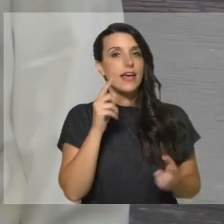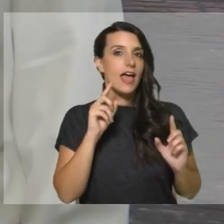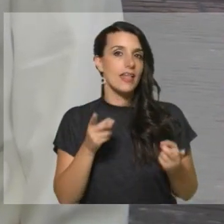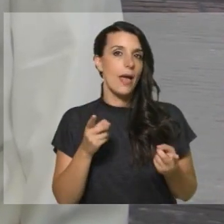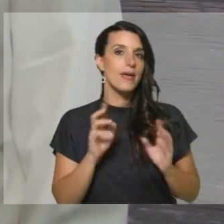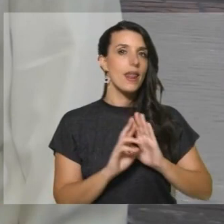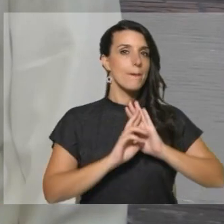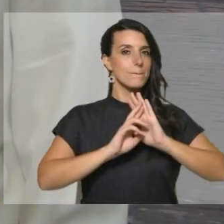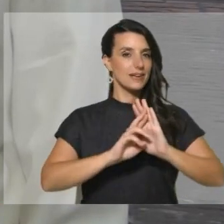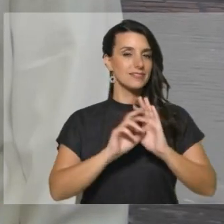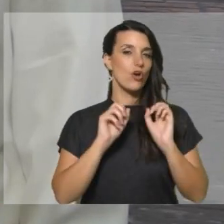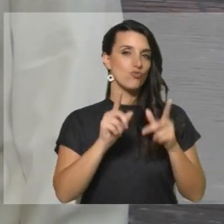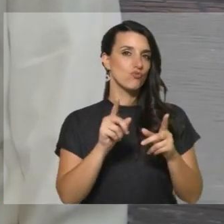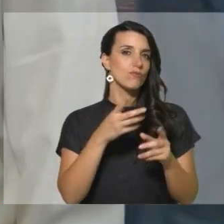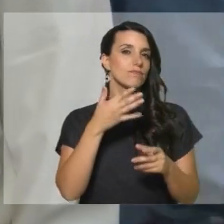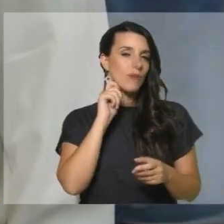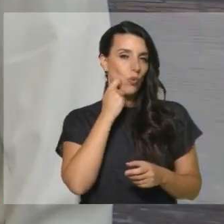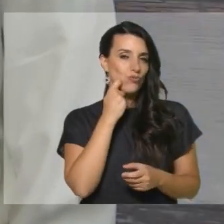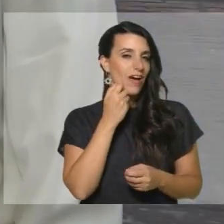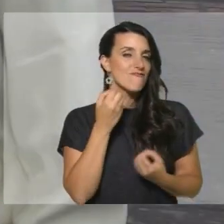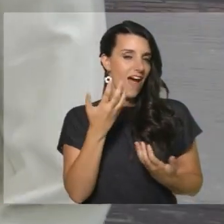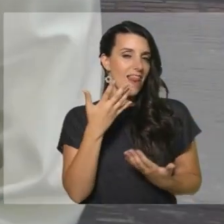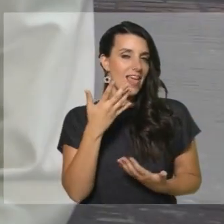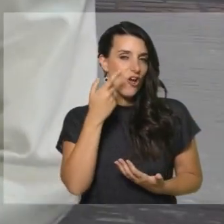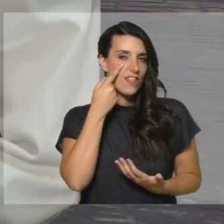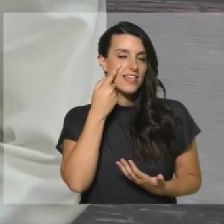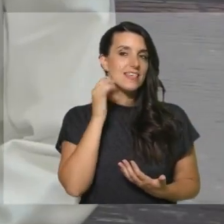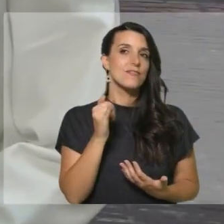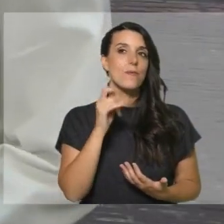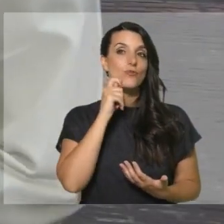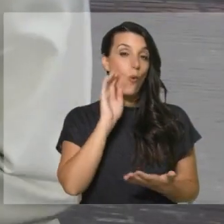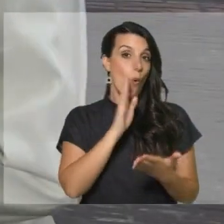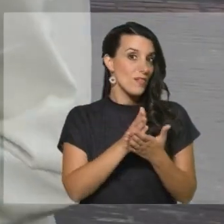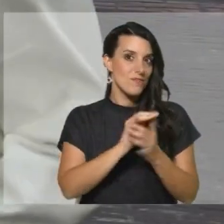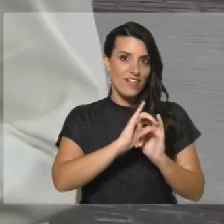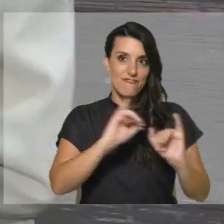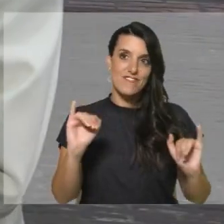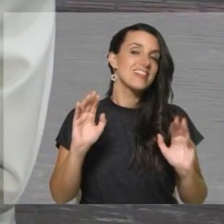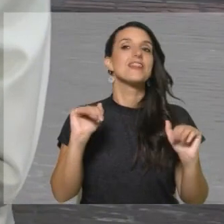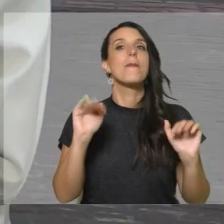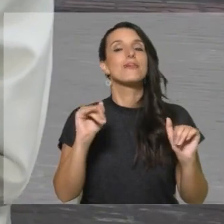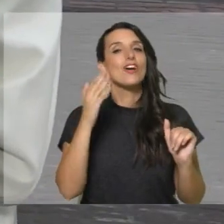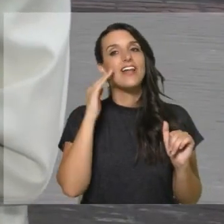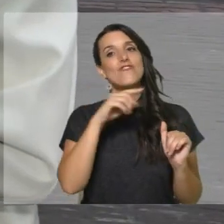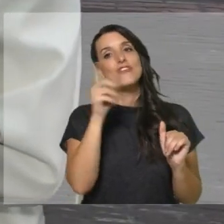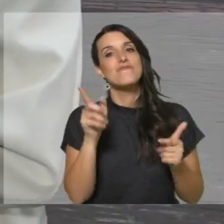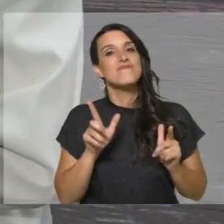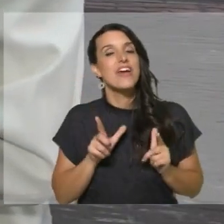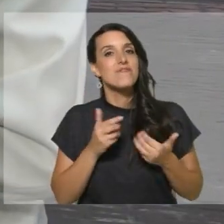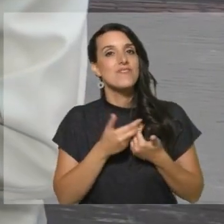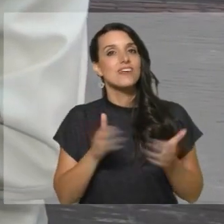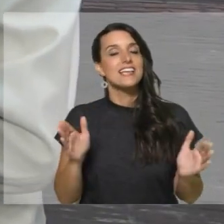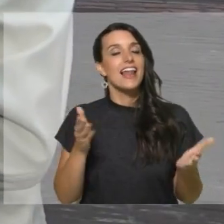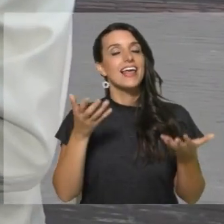es muy representativa de su obra. Vale la pena conocerlo. Buenísimo, Silvana. Por último, y con esto ya te despido porque sé que te están esperando para comenzar la